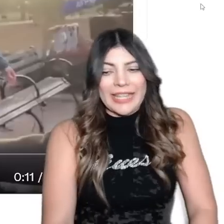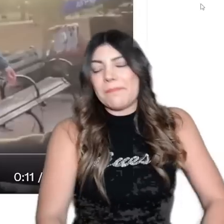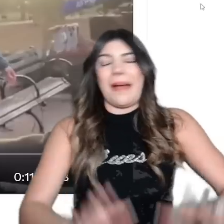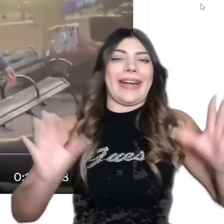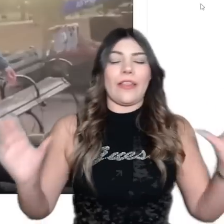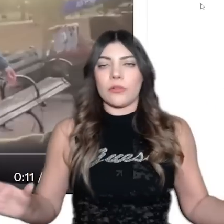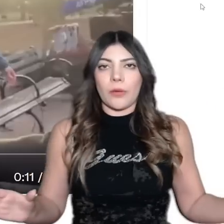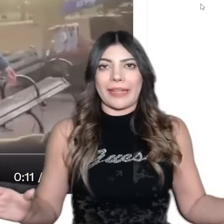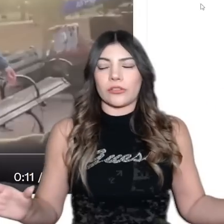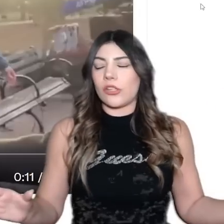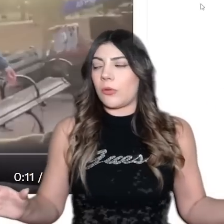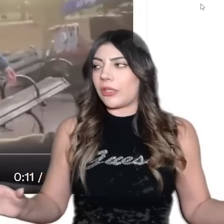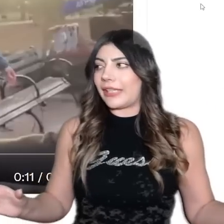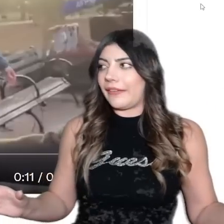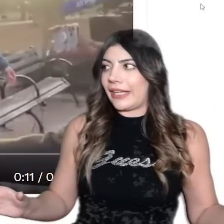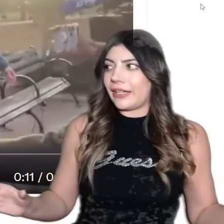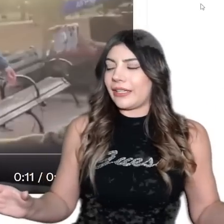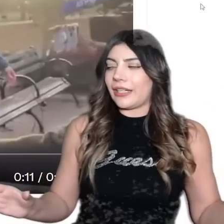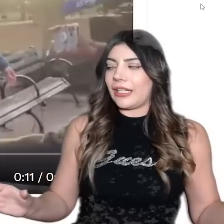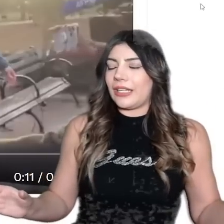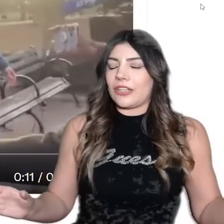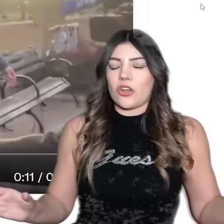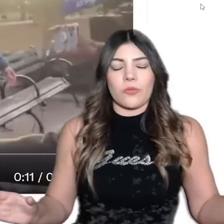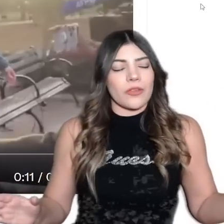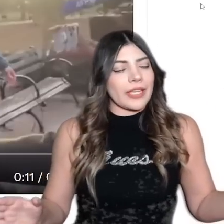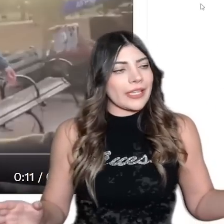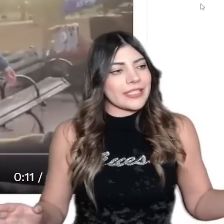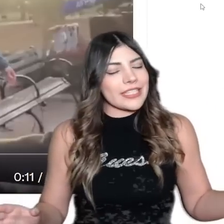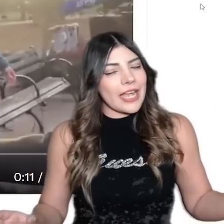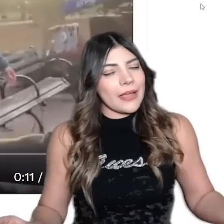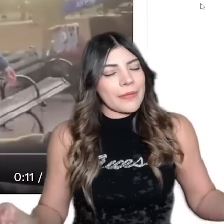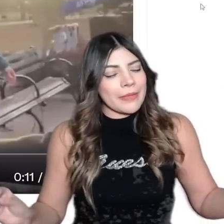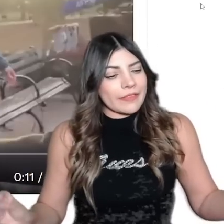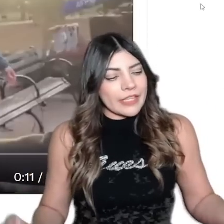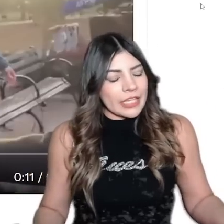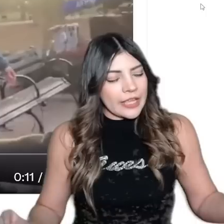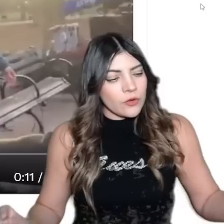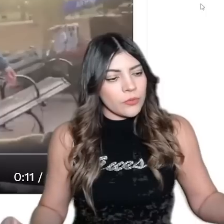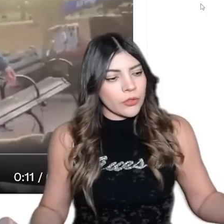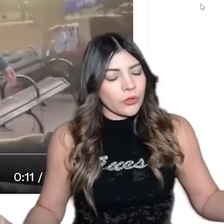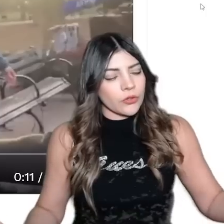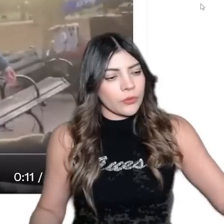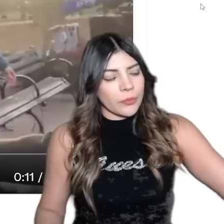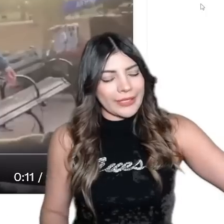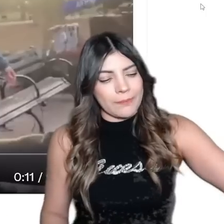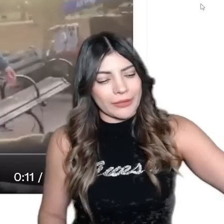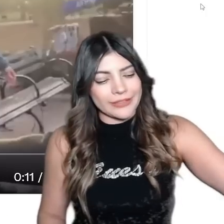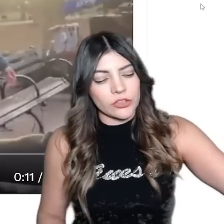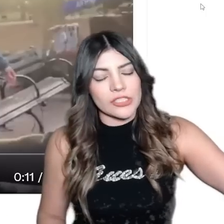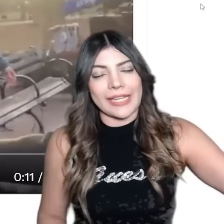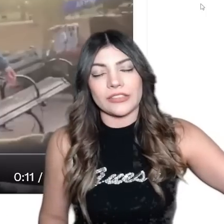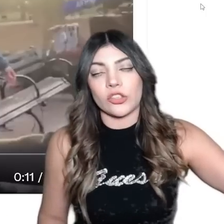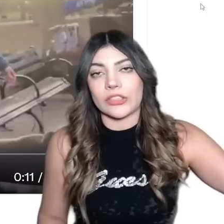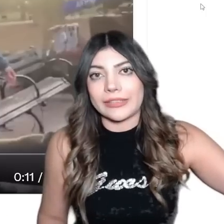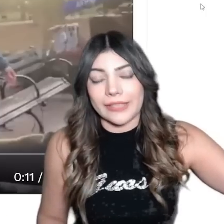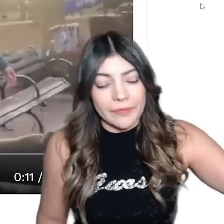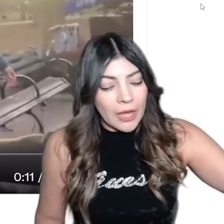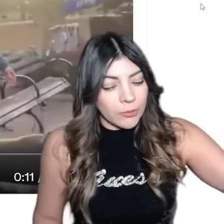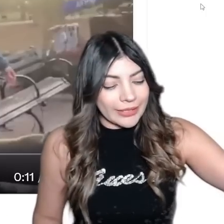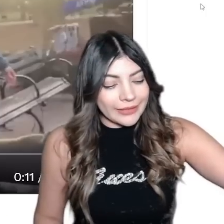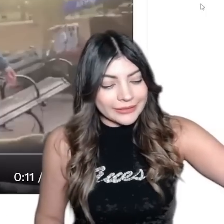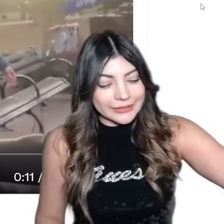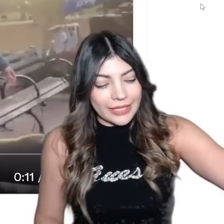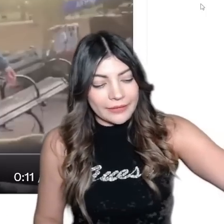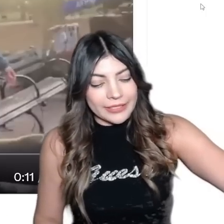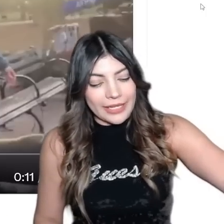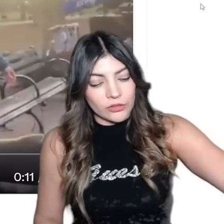Se queda parado un momento y lo volteé a ver como de que ya me metí en un bronconón. ¿Por qué? Porque esto ya es noticia.